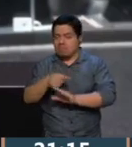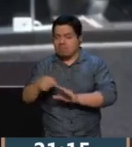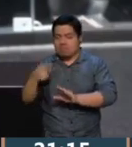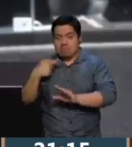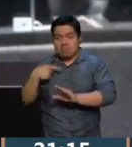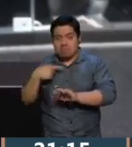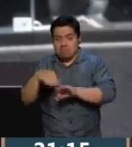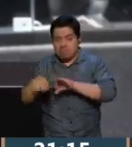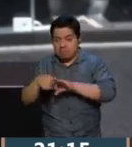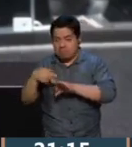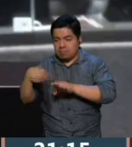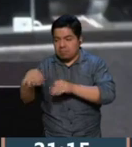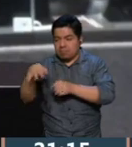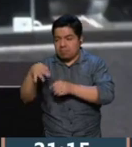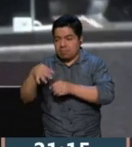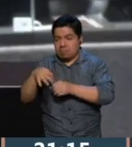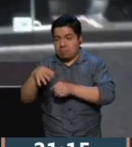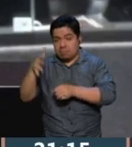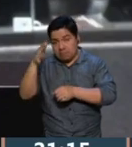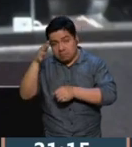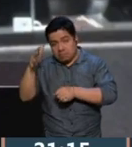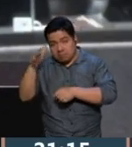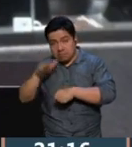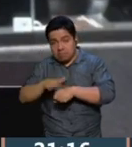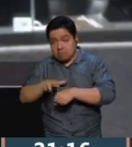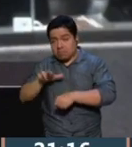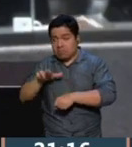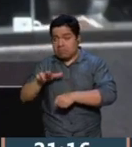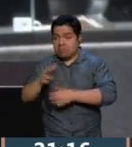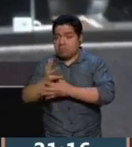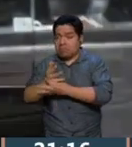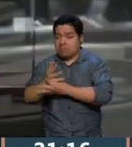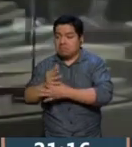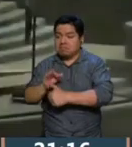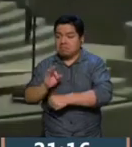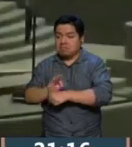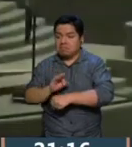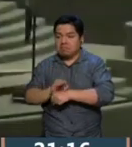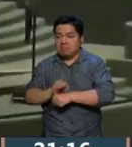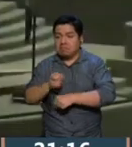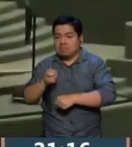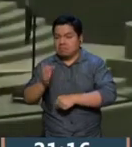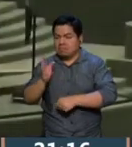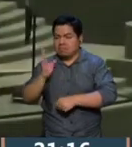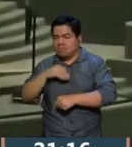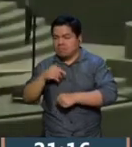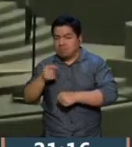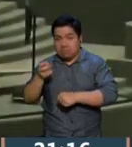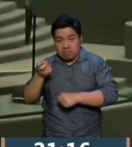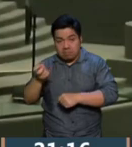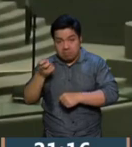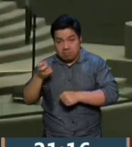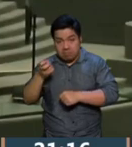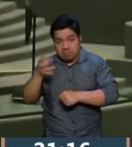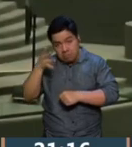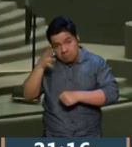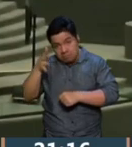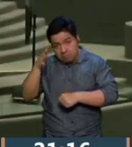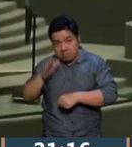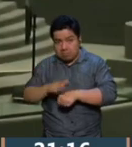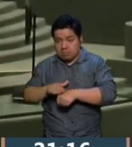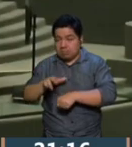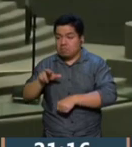contra los ahorros de los adultos mayores a quienes dicen ustedes defender, que además de esos adultos mayores